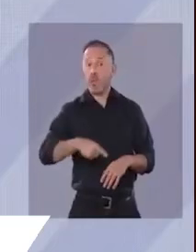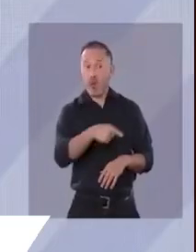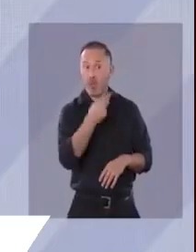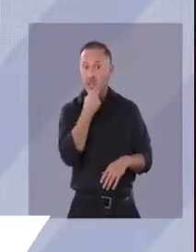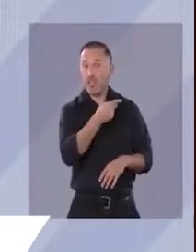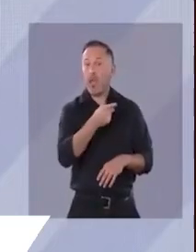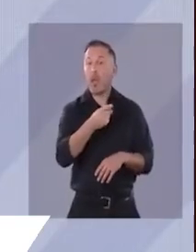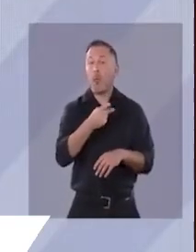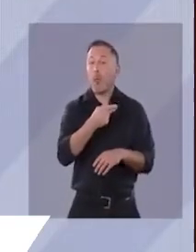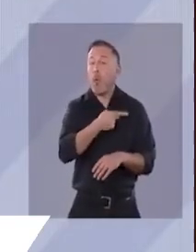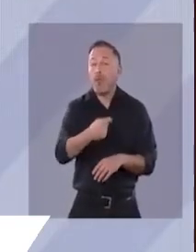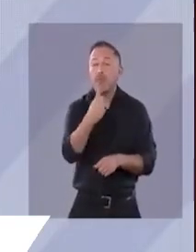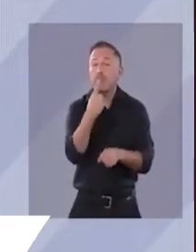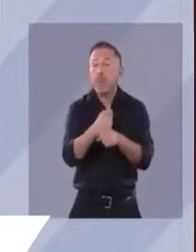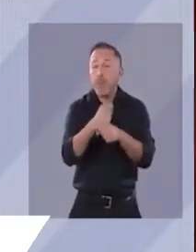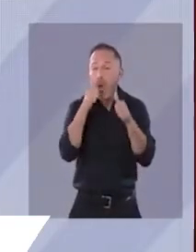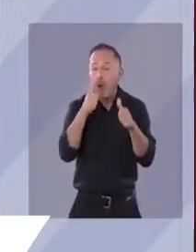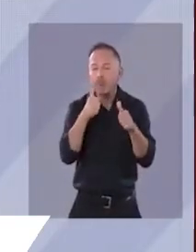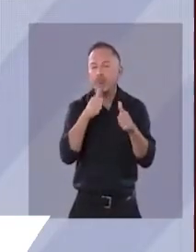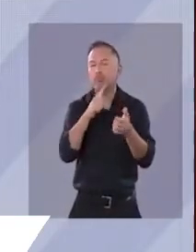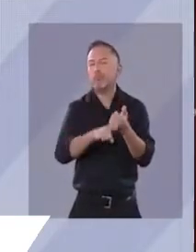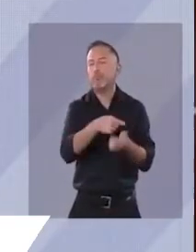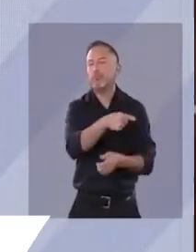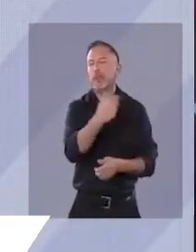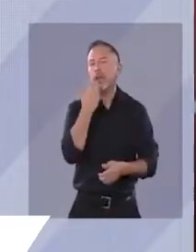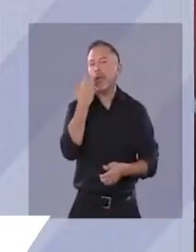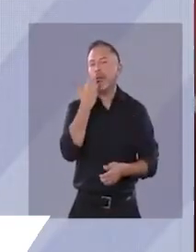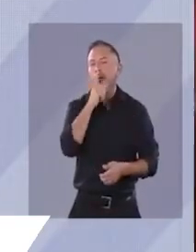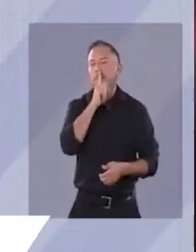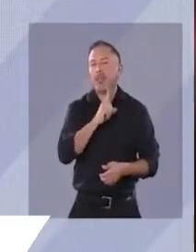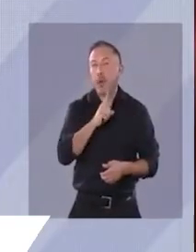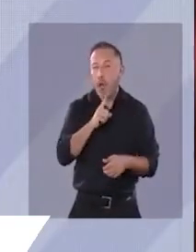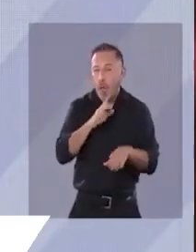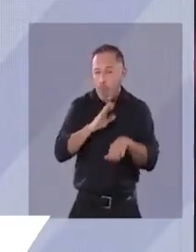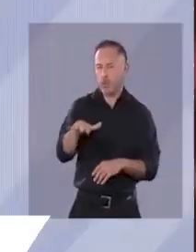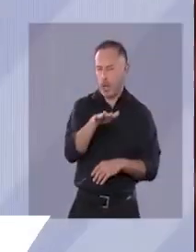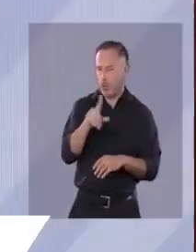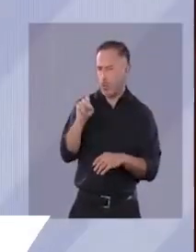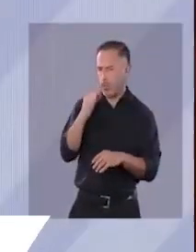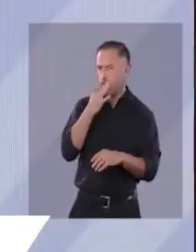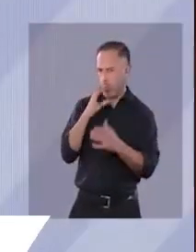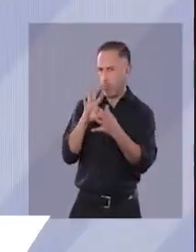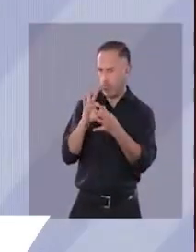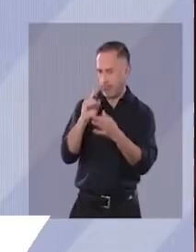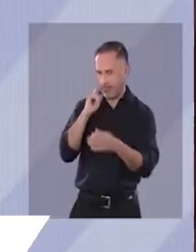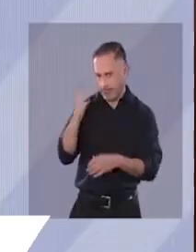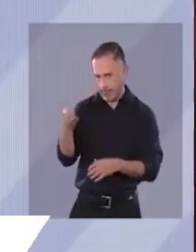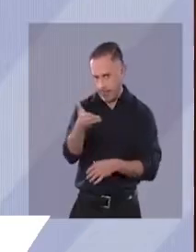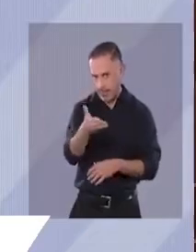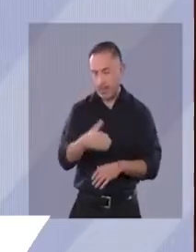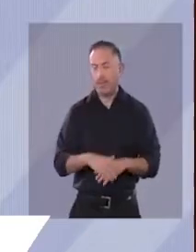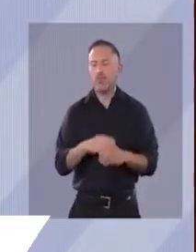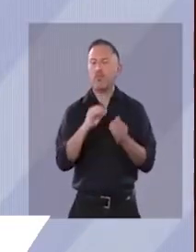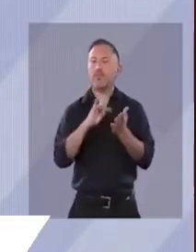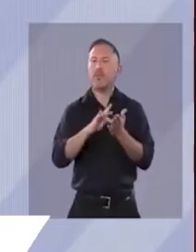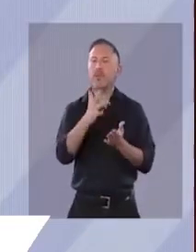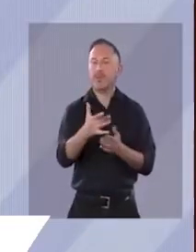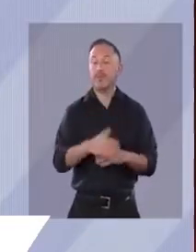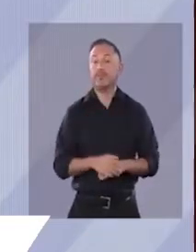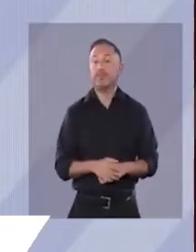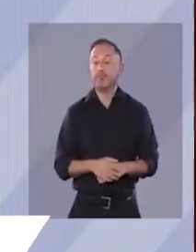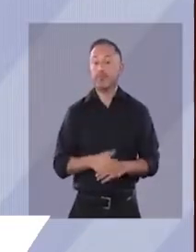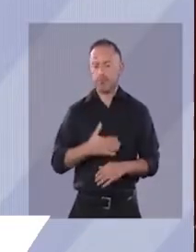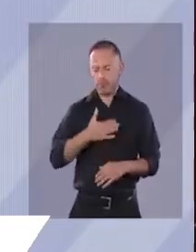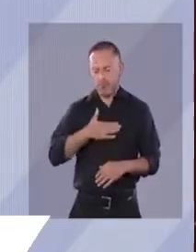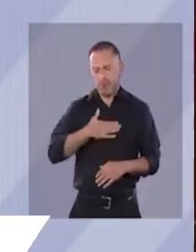e incluso para peor, que ella tiene registrado este nombre como su propiedad ante el INPI. Pues ahí está